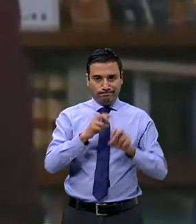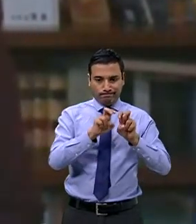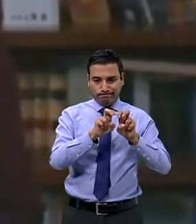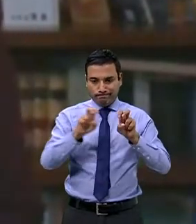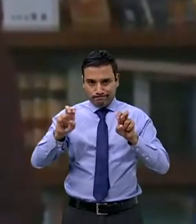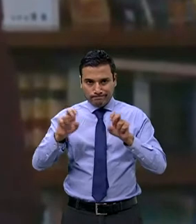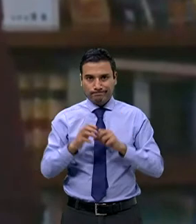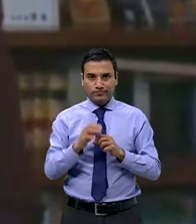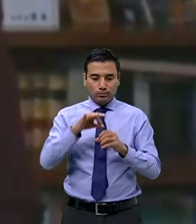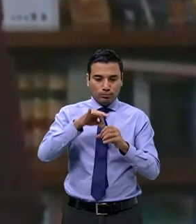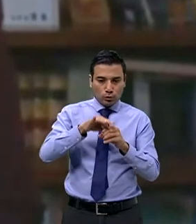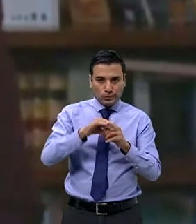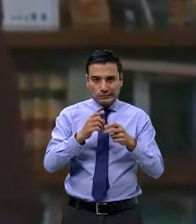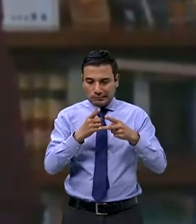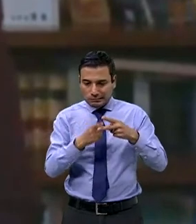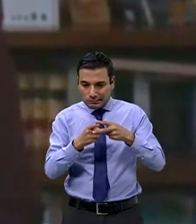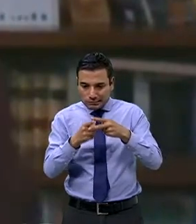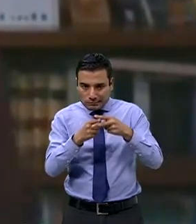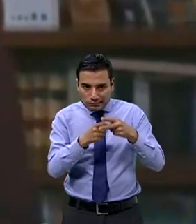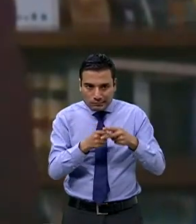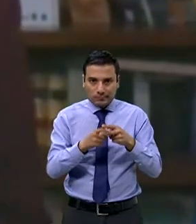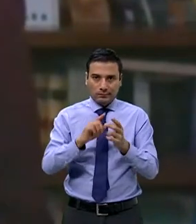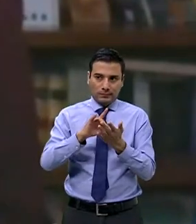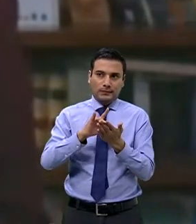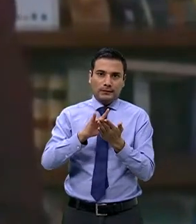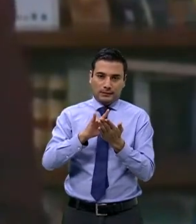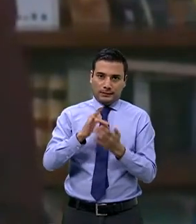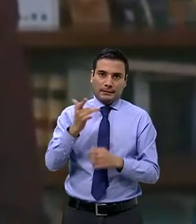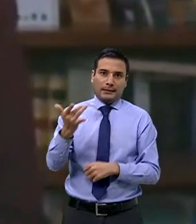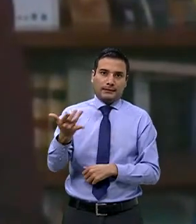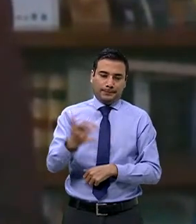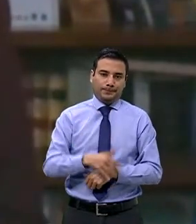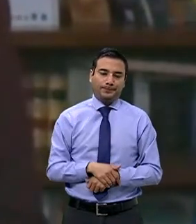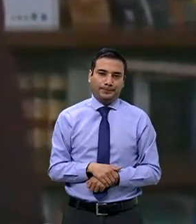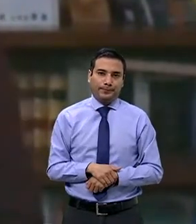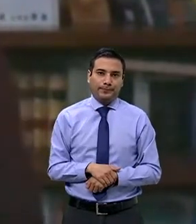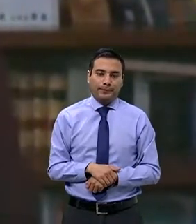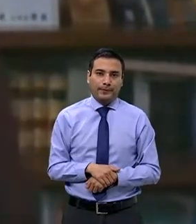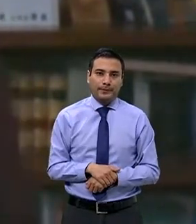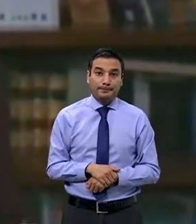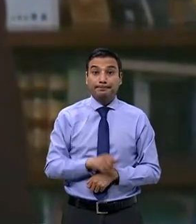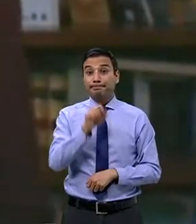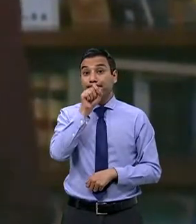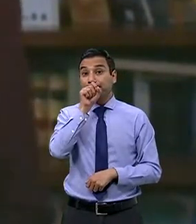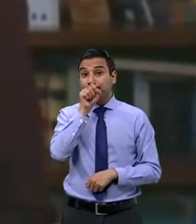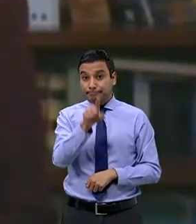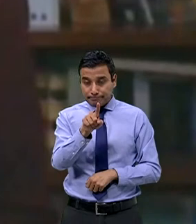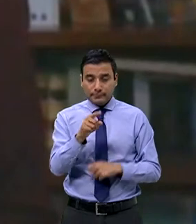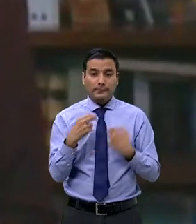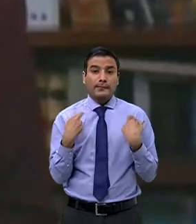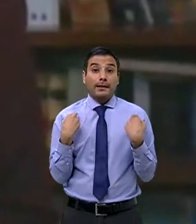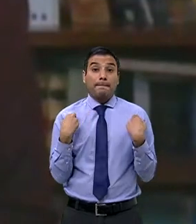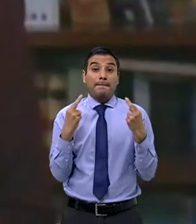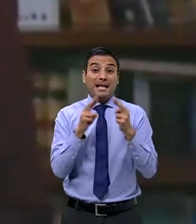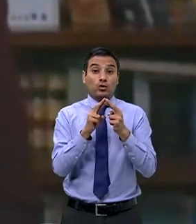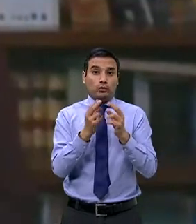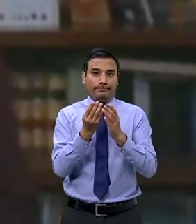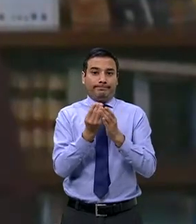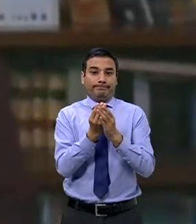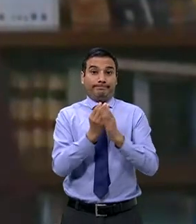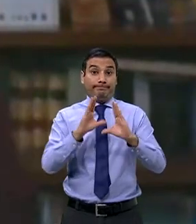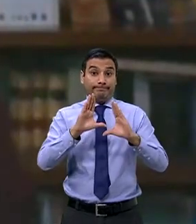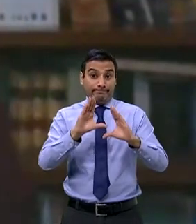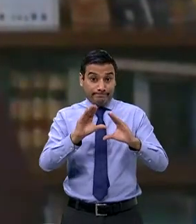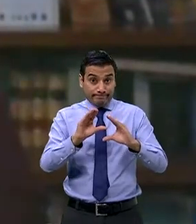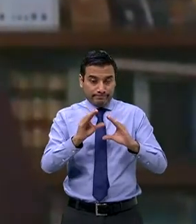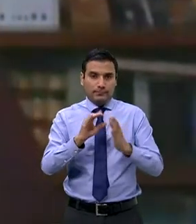recibir los votos la participación a los instructores y capacitadores que nos